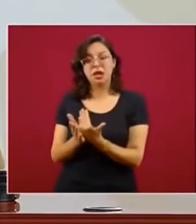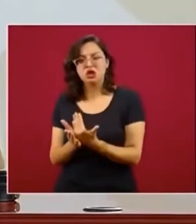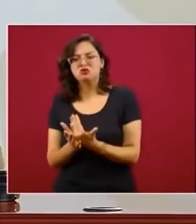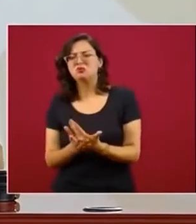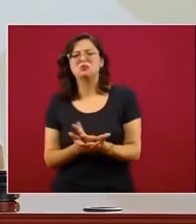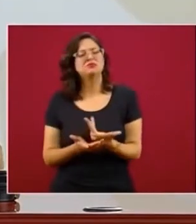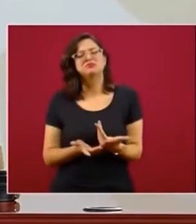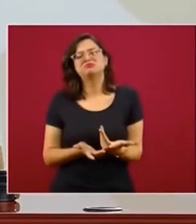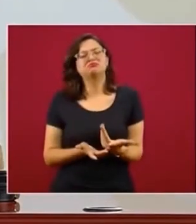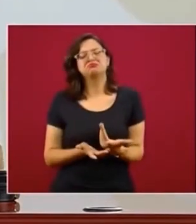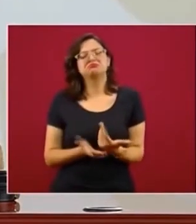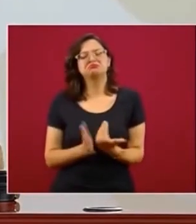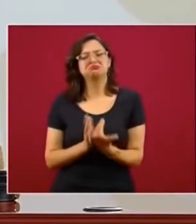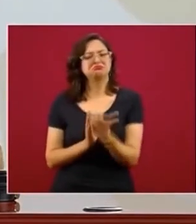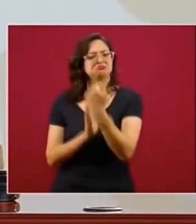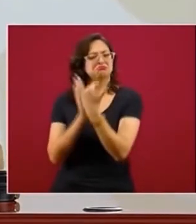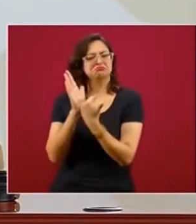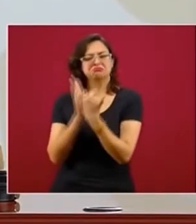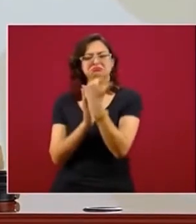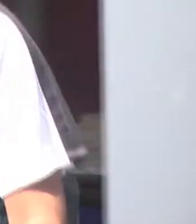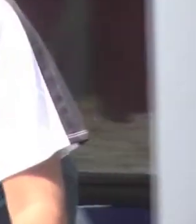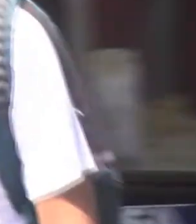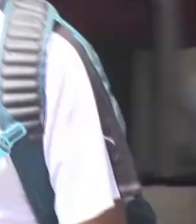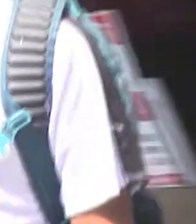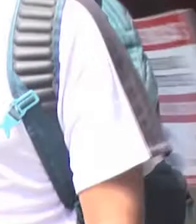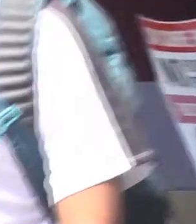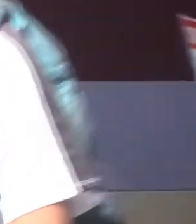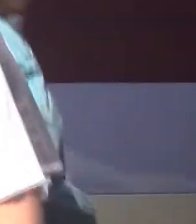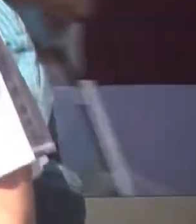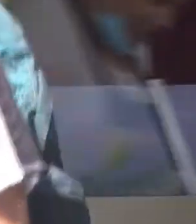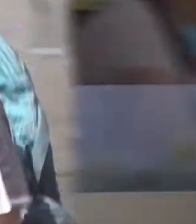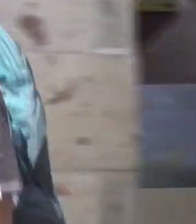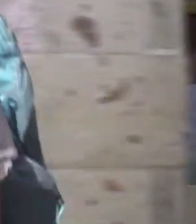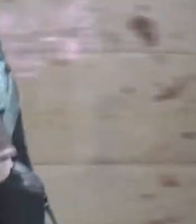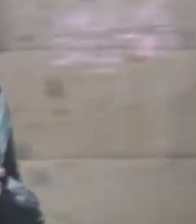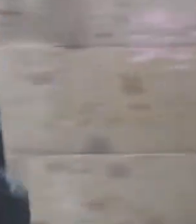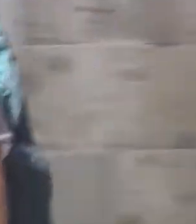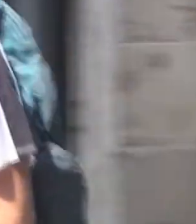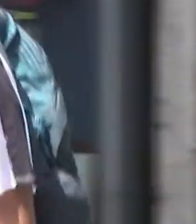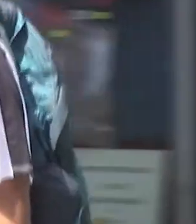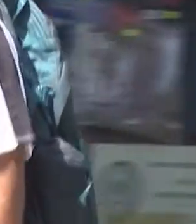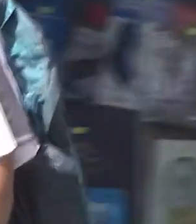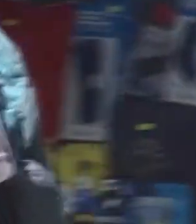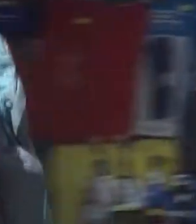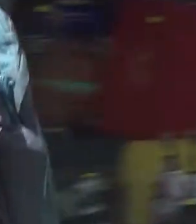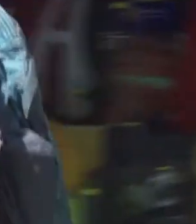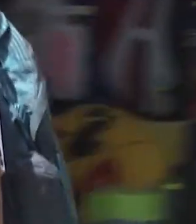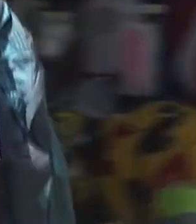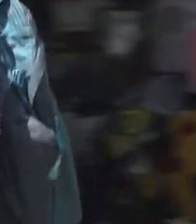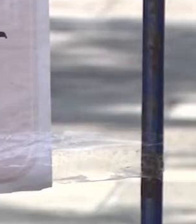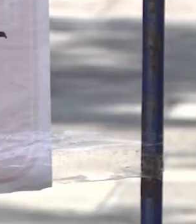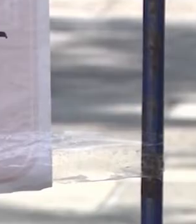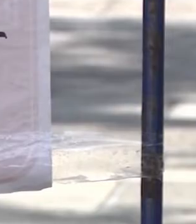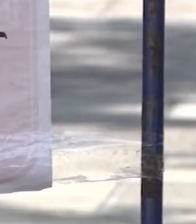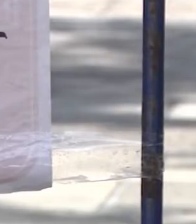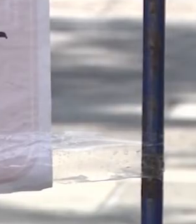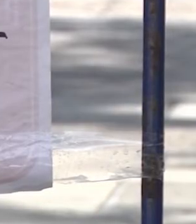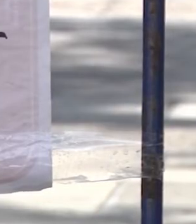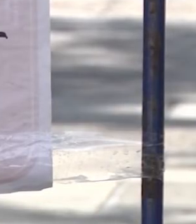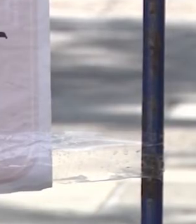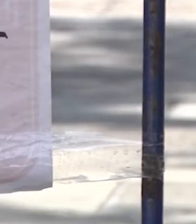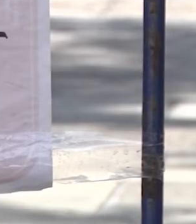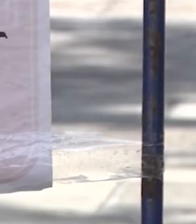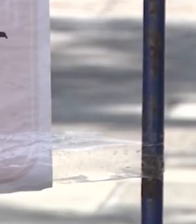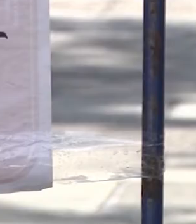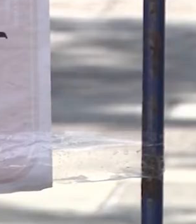curva, cuando todavía ni siquiera había llegado al punto máximo. Ante las críticas por el uso de cubrebocas, tuvo que aclarar el 15 de mayo que son una medida